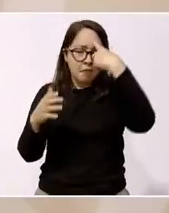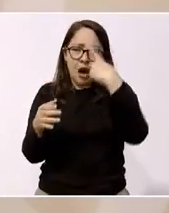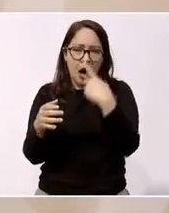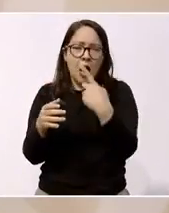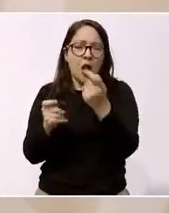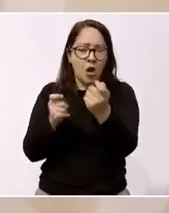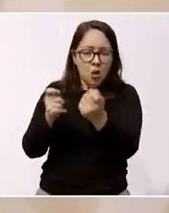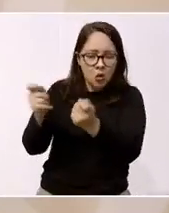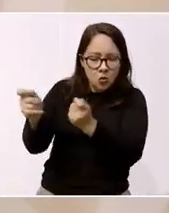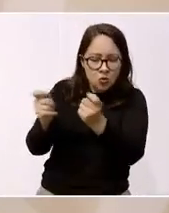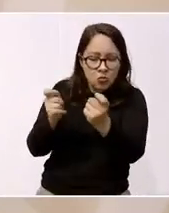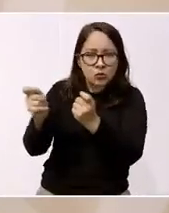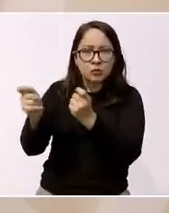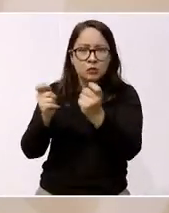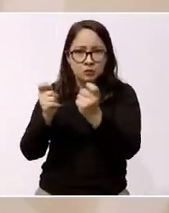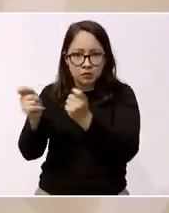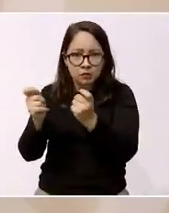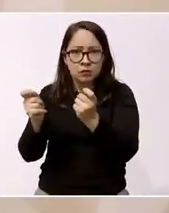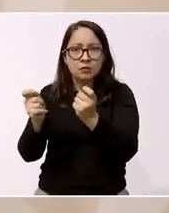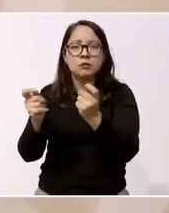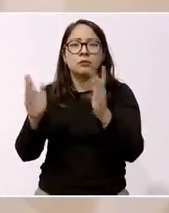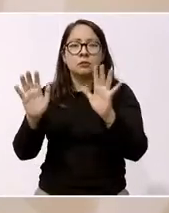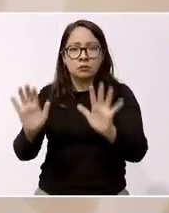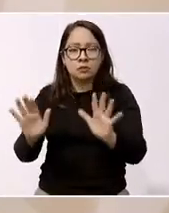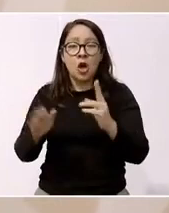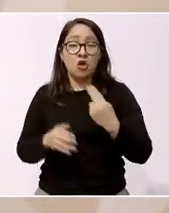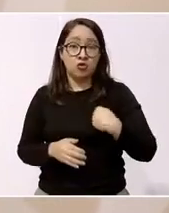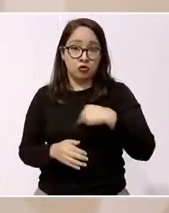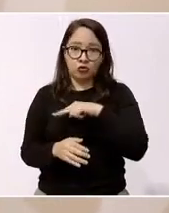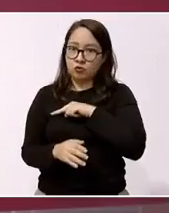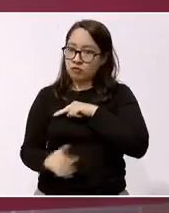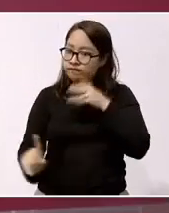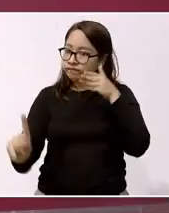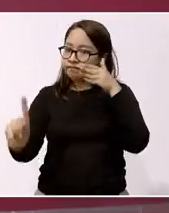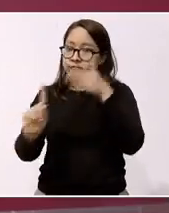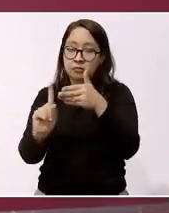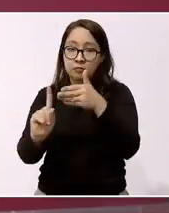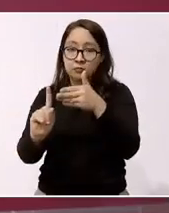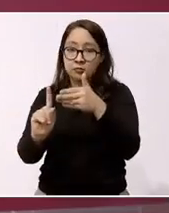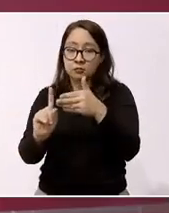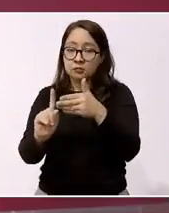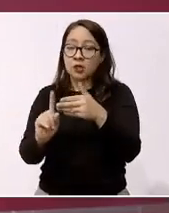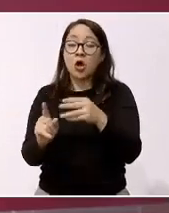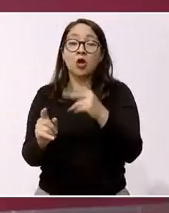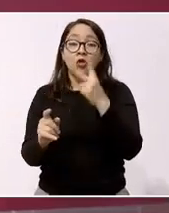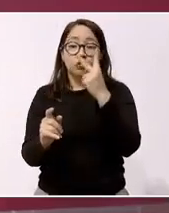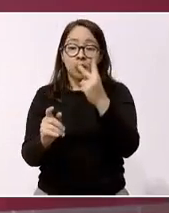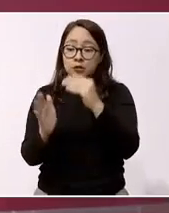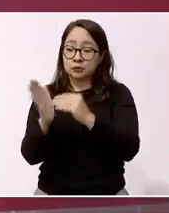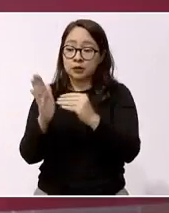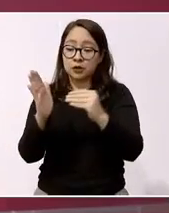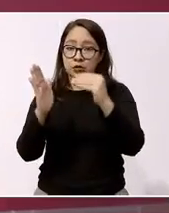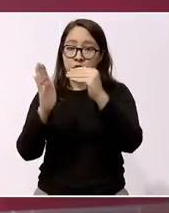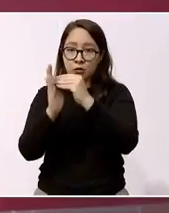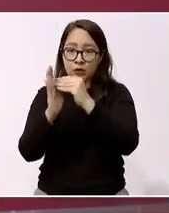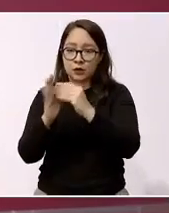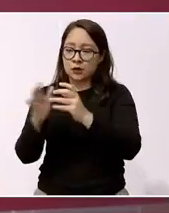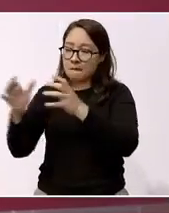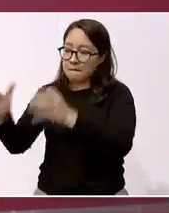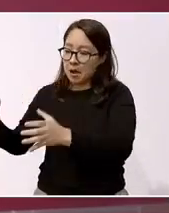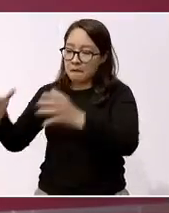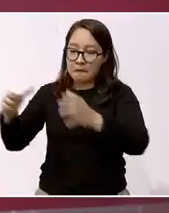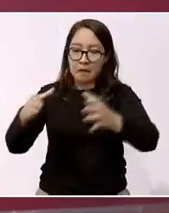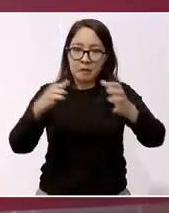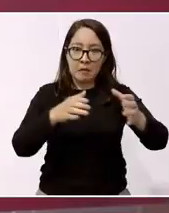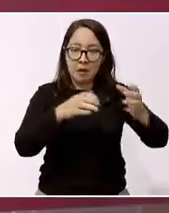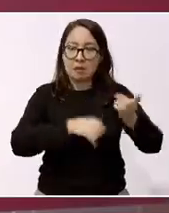Tenemos como propósito no extraer más de 2 millones de barriles diarios. Para